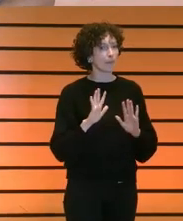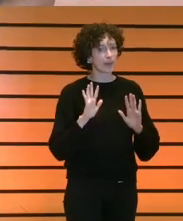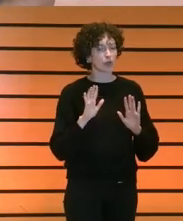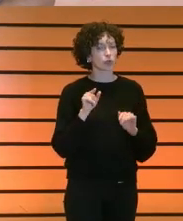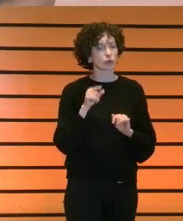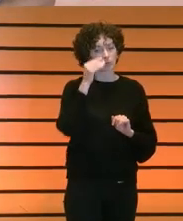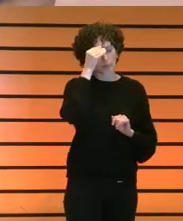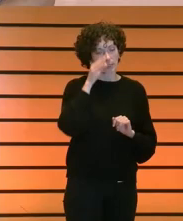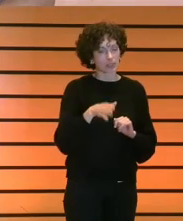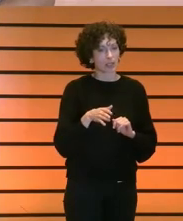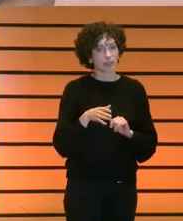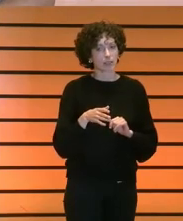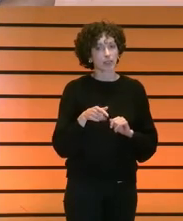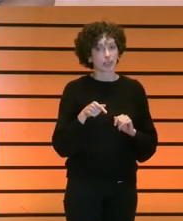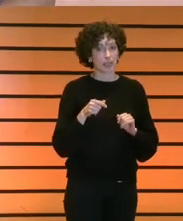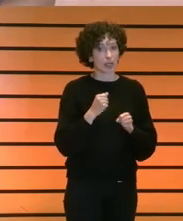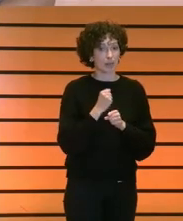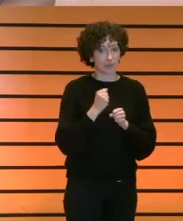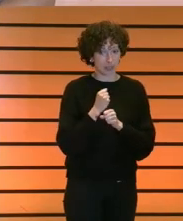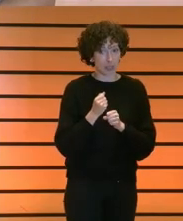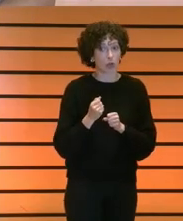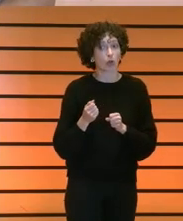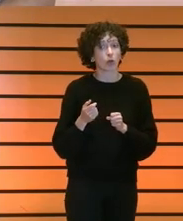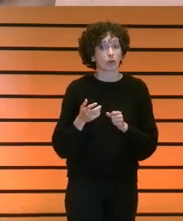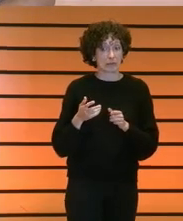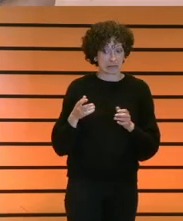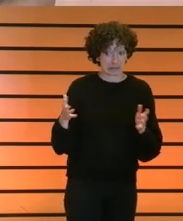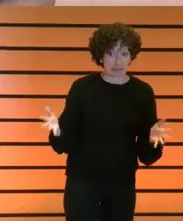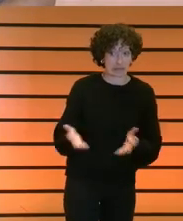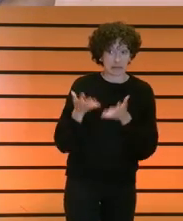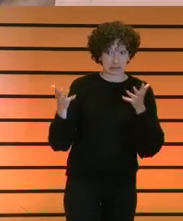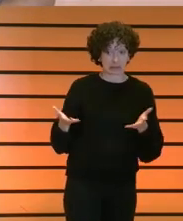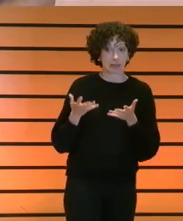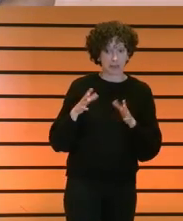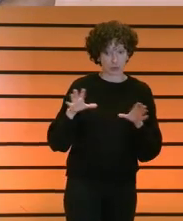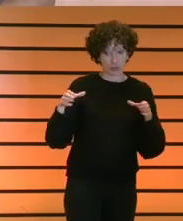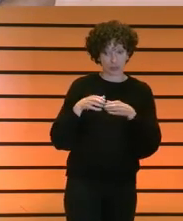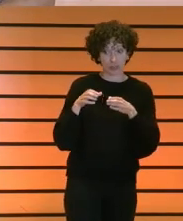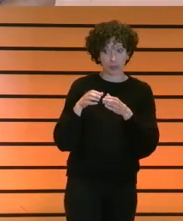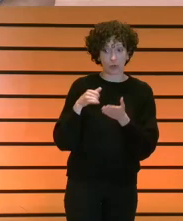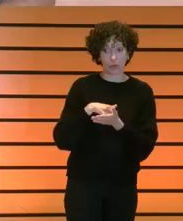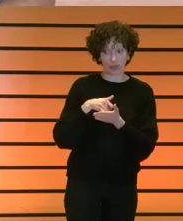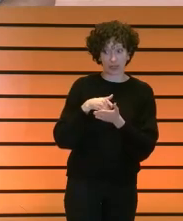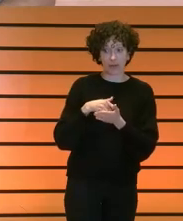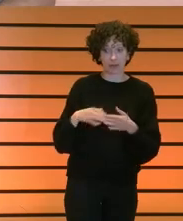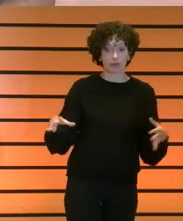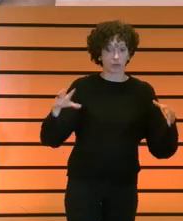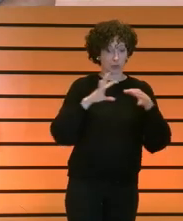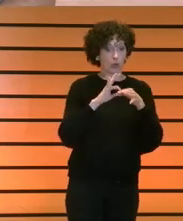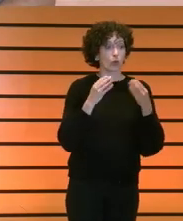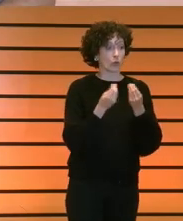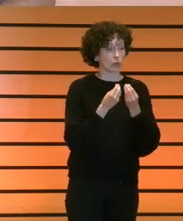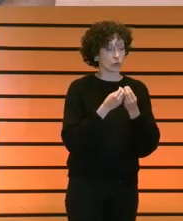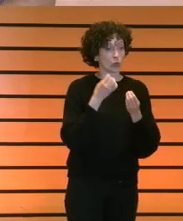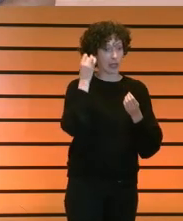debemos relacionar la promoción de empleo a personas de colectivos vulnerables con actividades que realmente